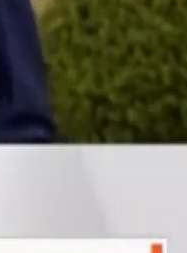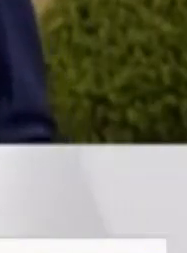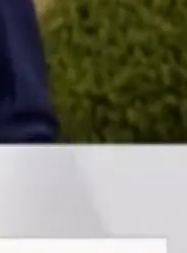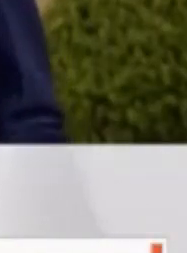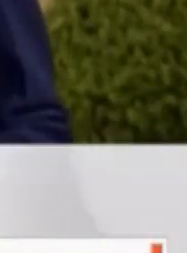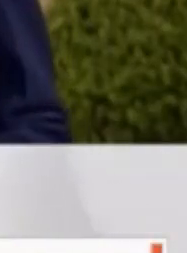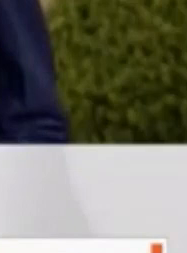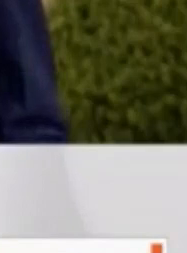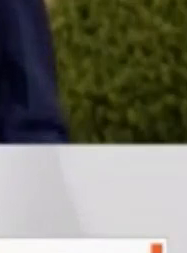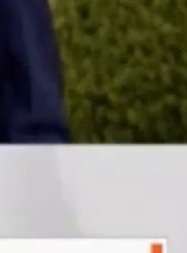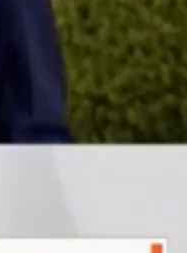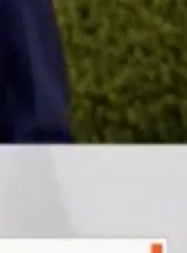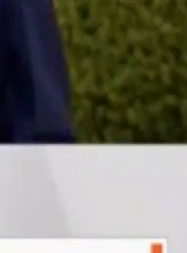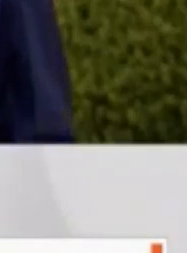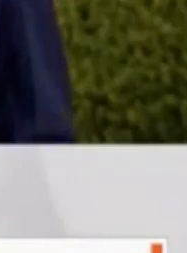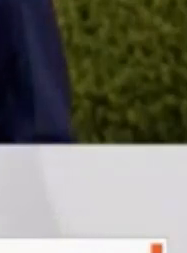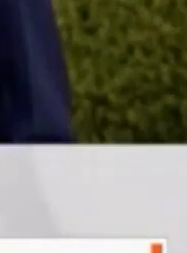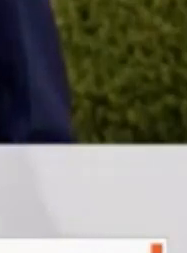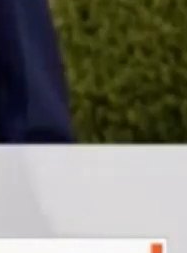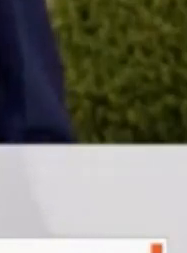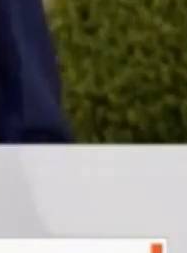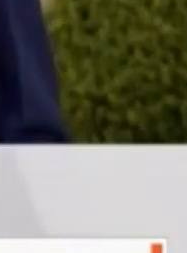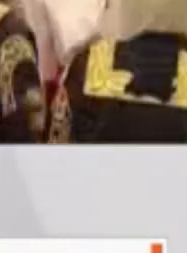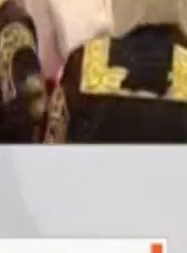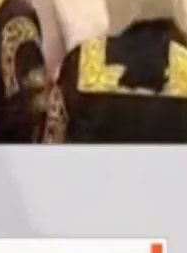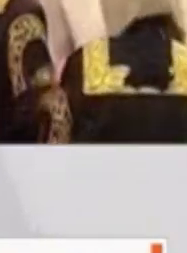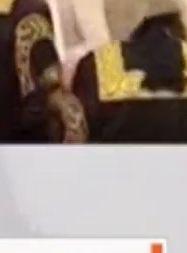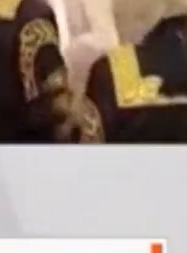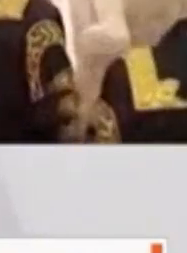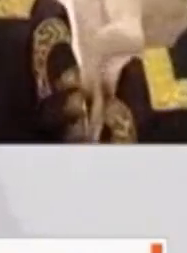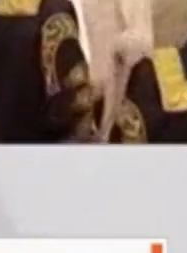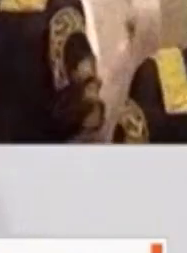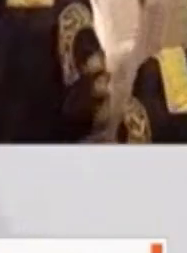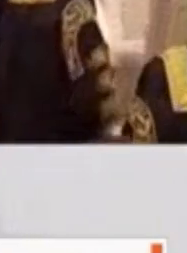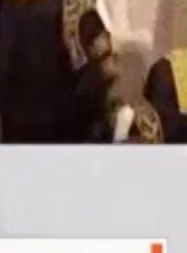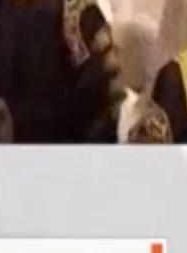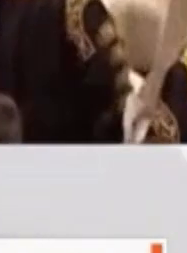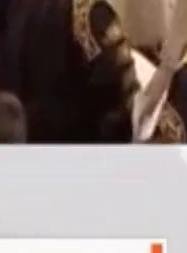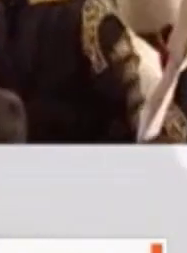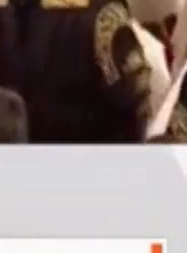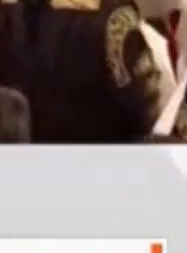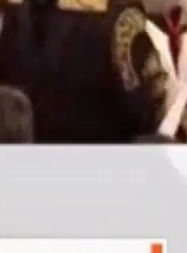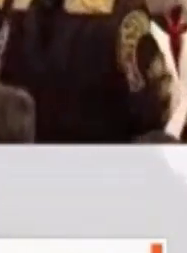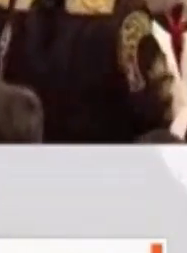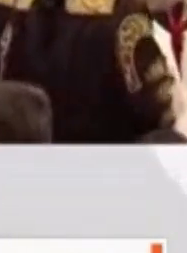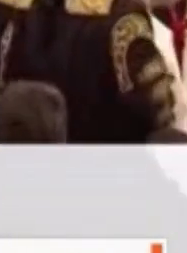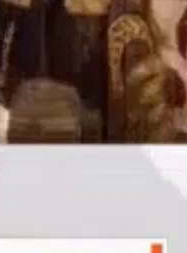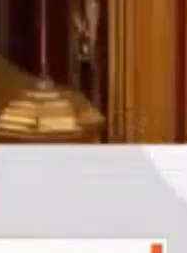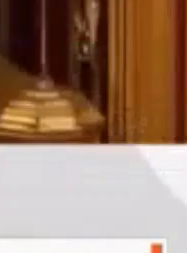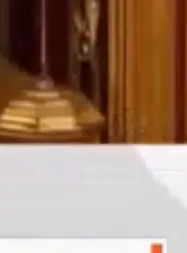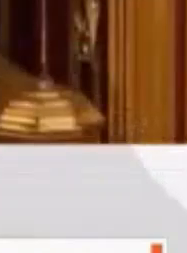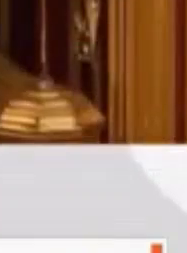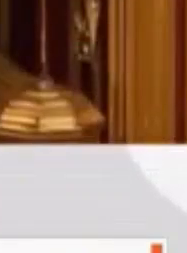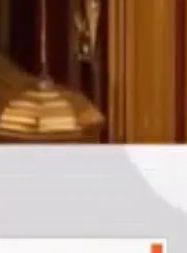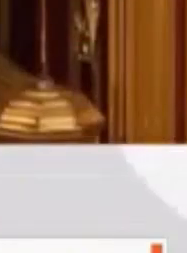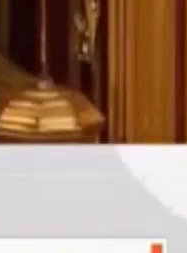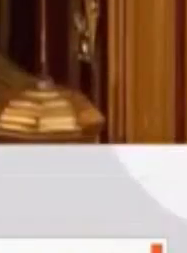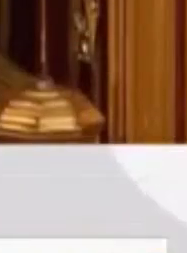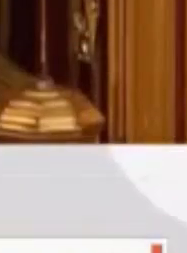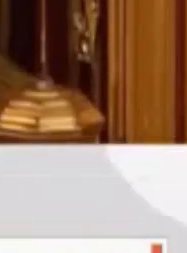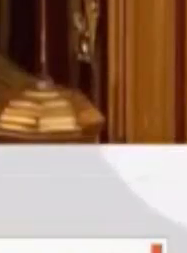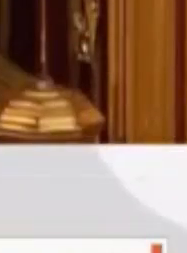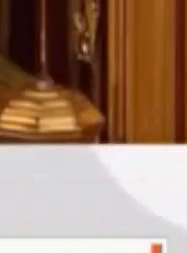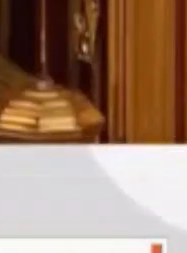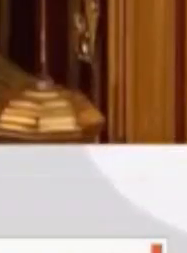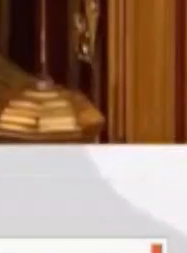ese. Mucho. Ahora, ¿cómo entendemos, José Manuel, desde este lado del planeta, al otro lado del mundo, una república, por cierto, la